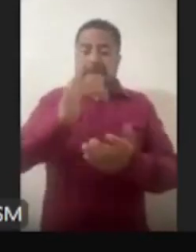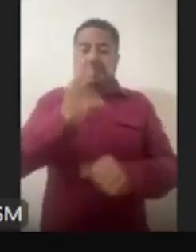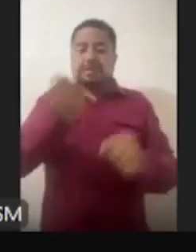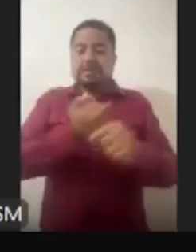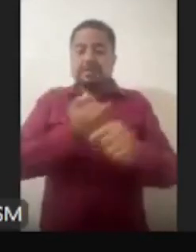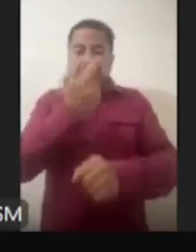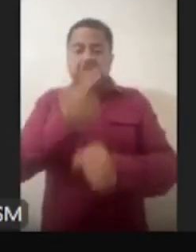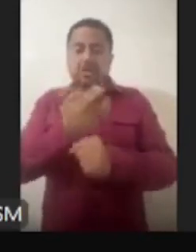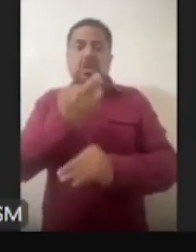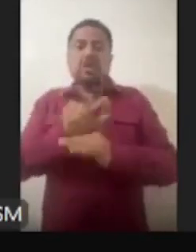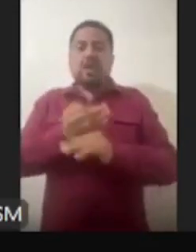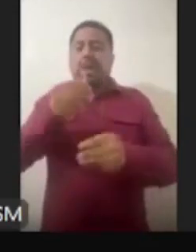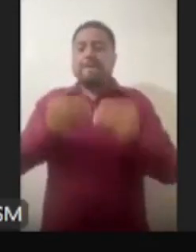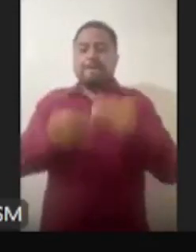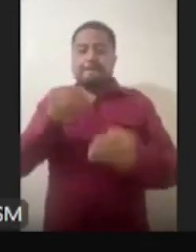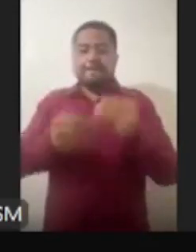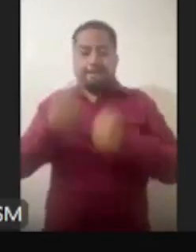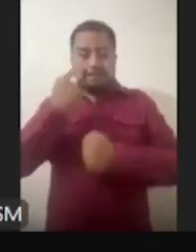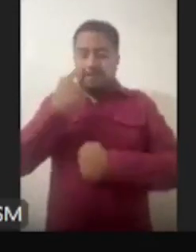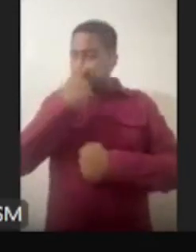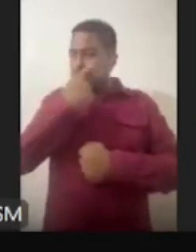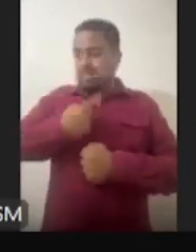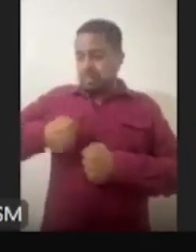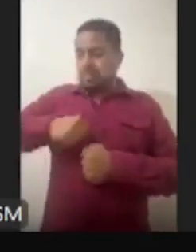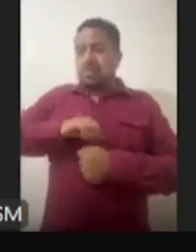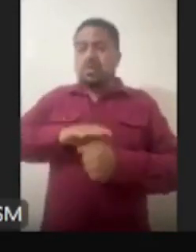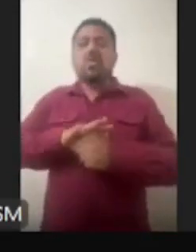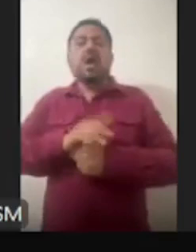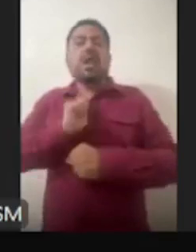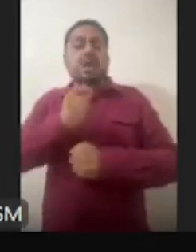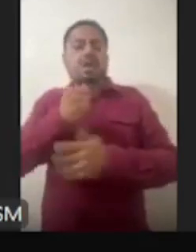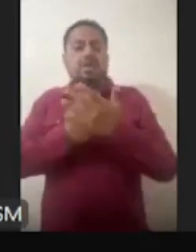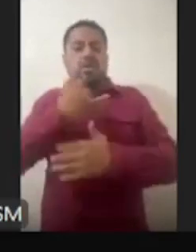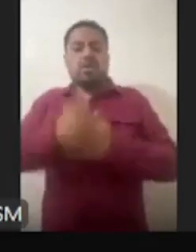Magistradas, magistrado, está a nuestra consideración el proyecto del que se ha dado cuenta.